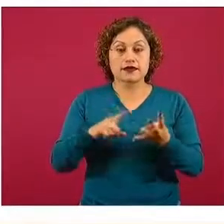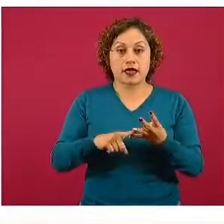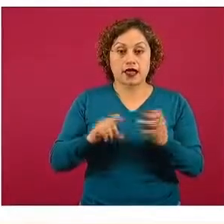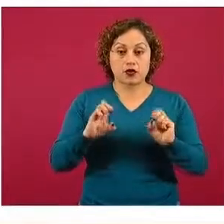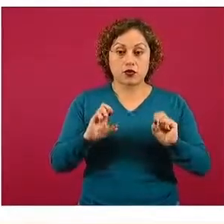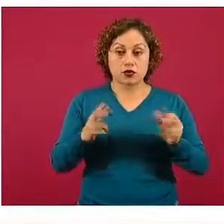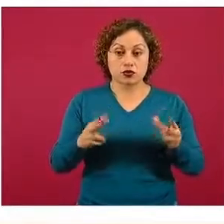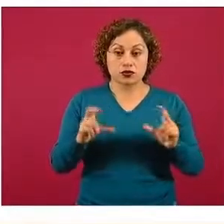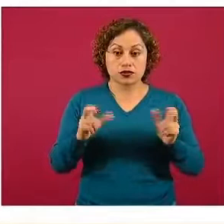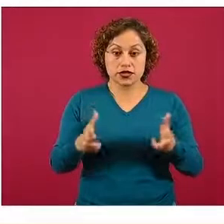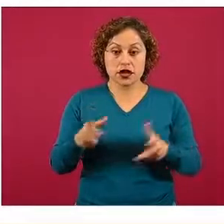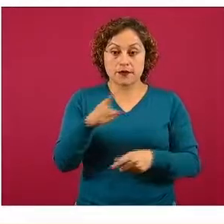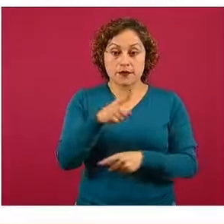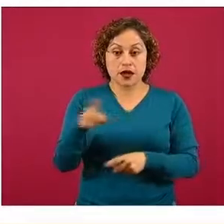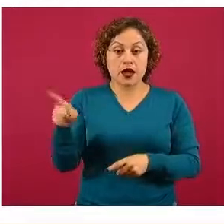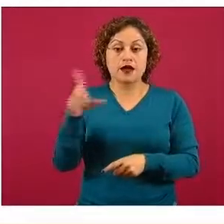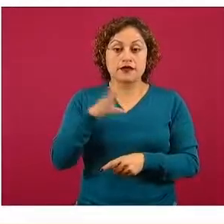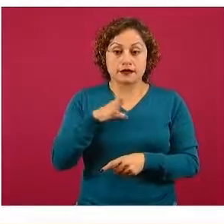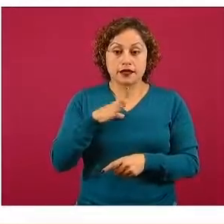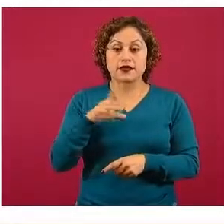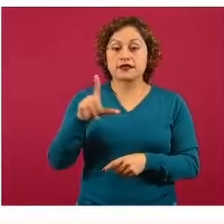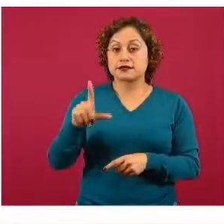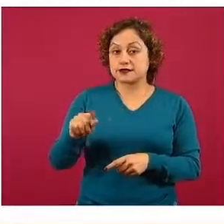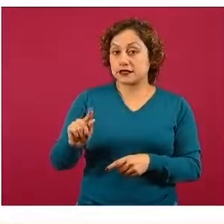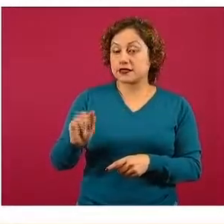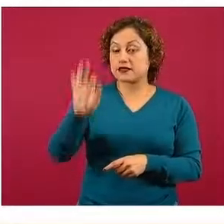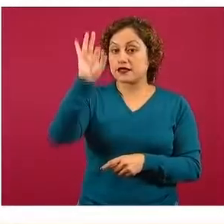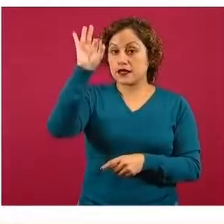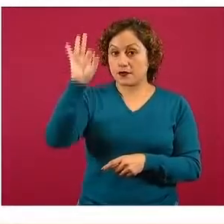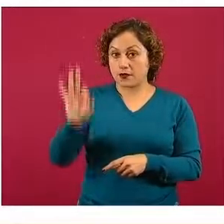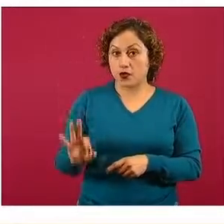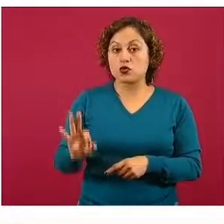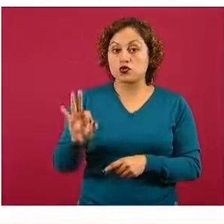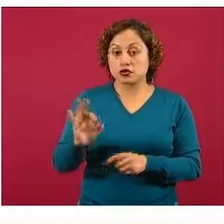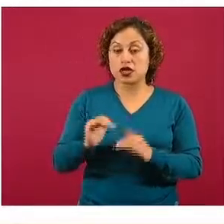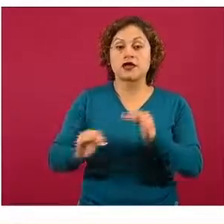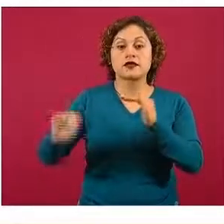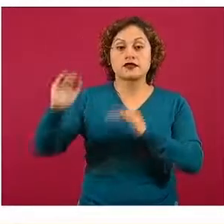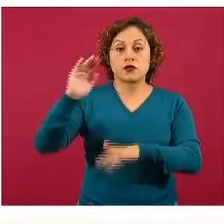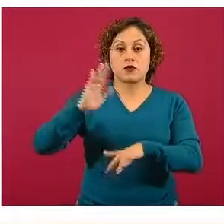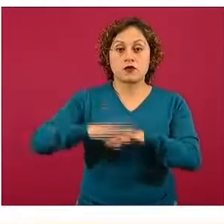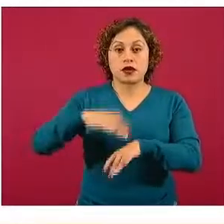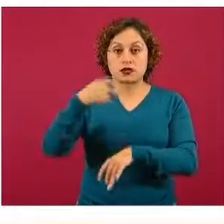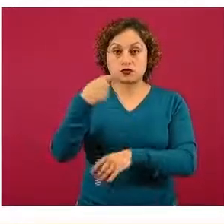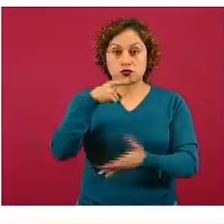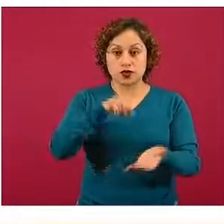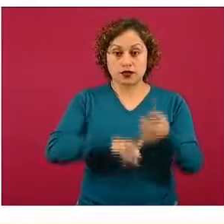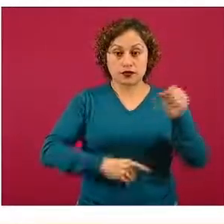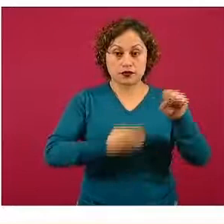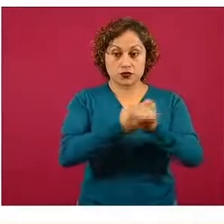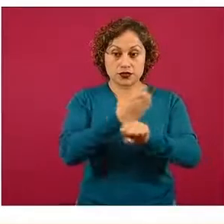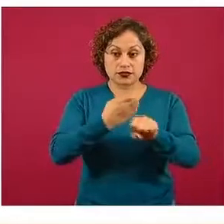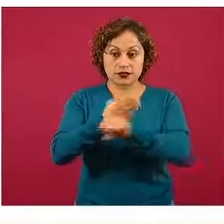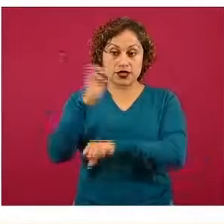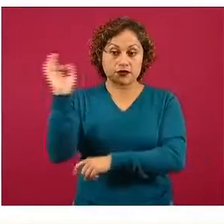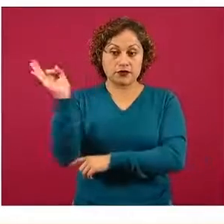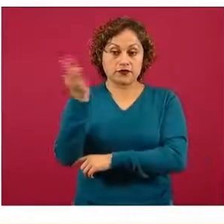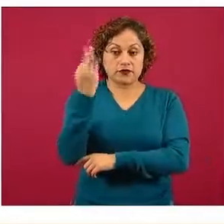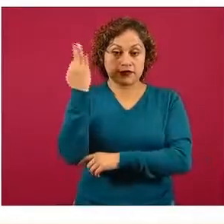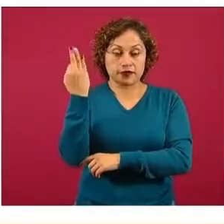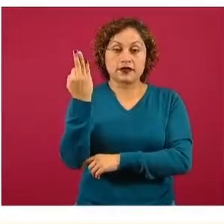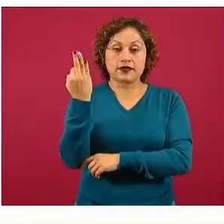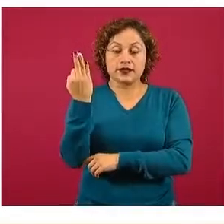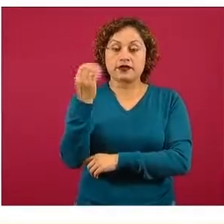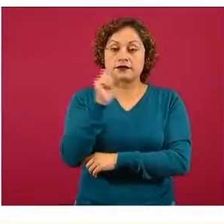superan el 70% de la meta global o total para su entidad federativa y por lo tanto pues contribuyen de